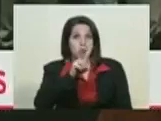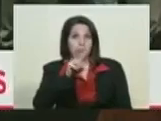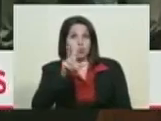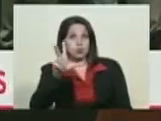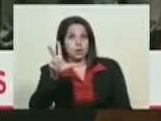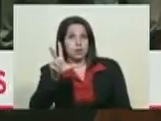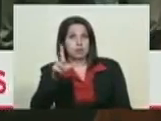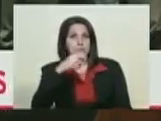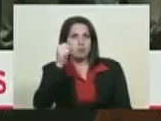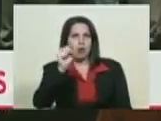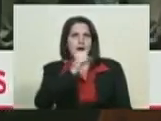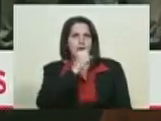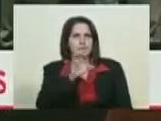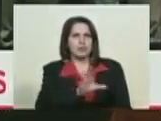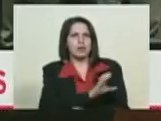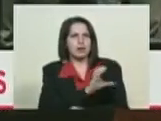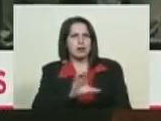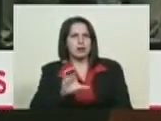eso.